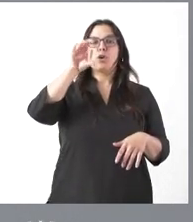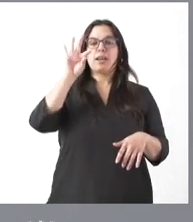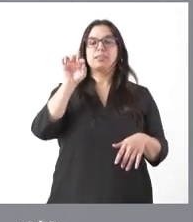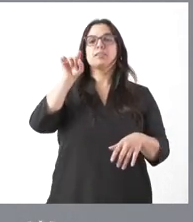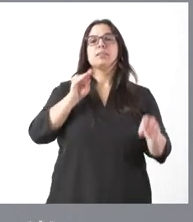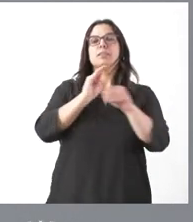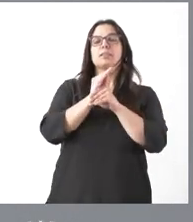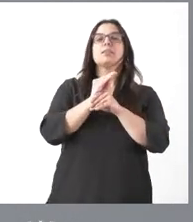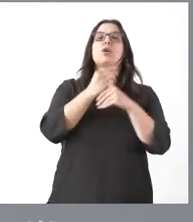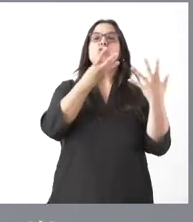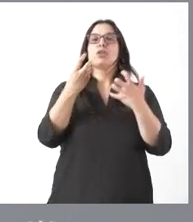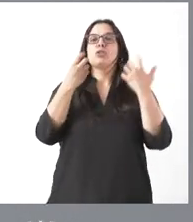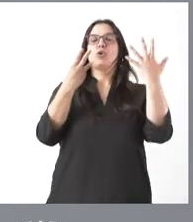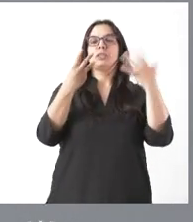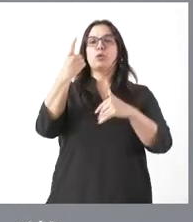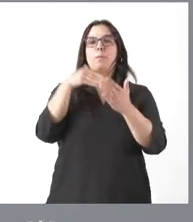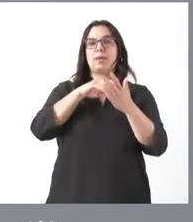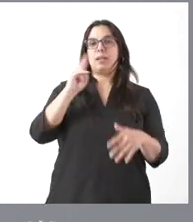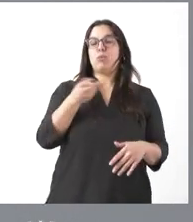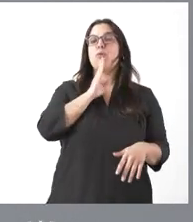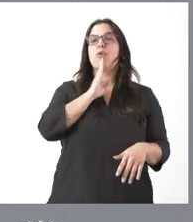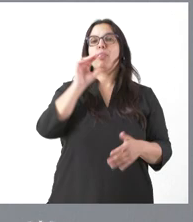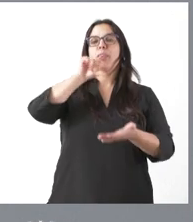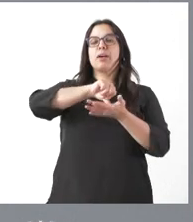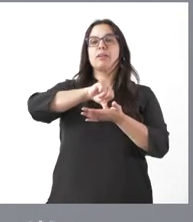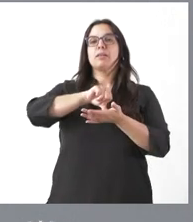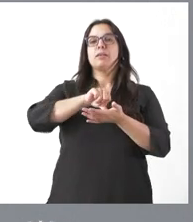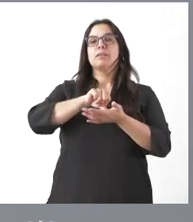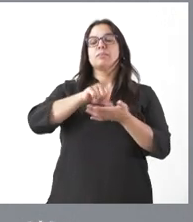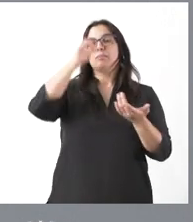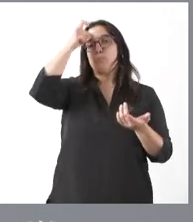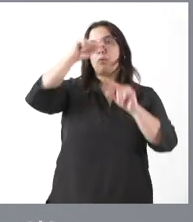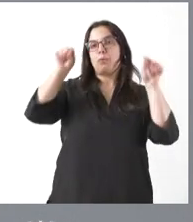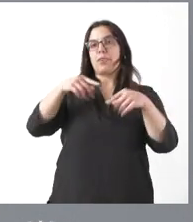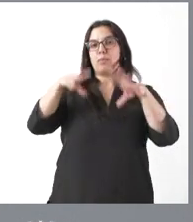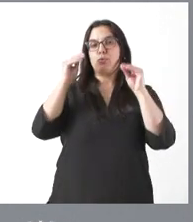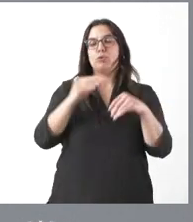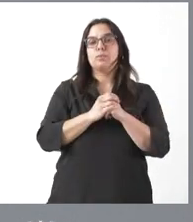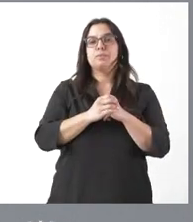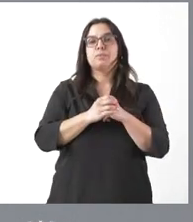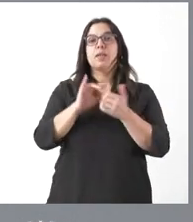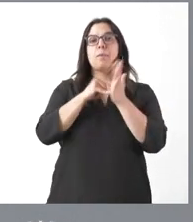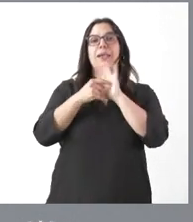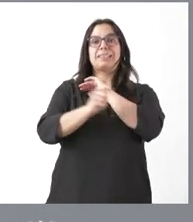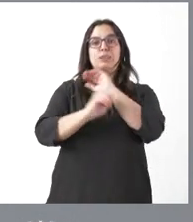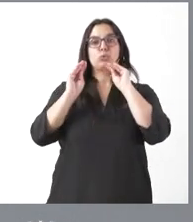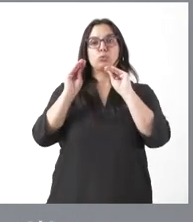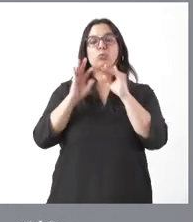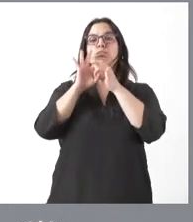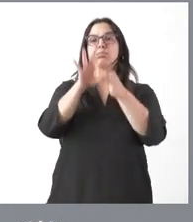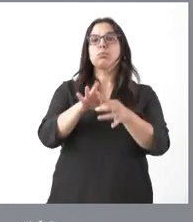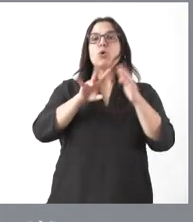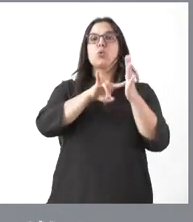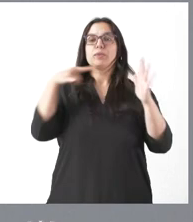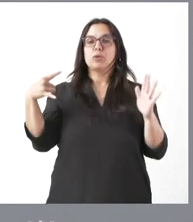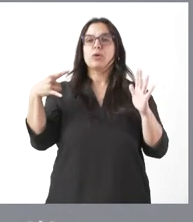881.000 euros está ubicada en villalón kéjar Burgos y su plan estratégico se asocia a